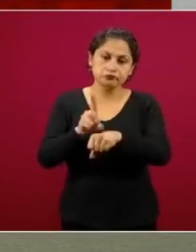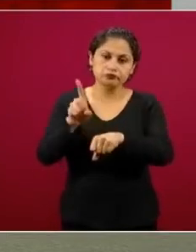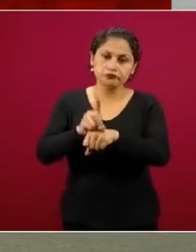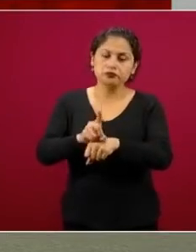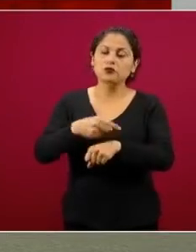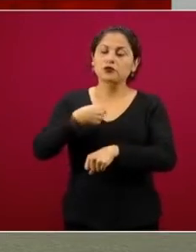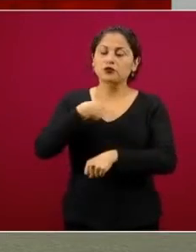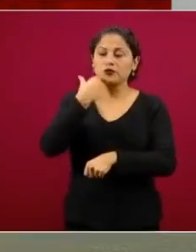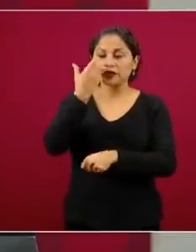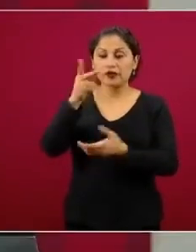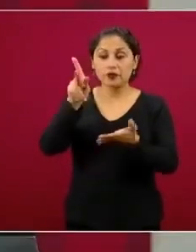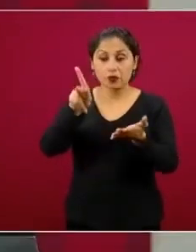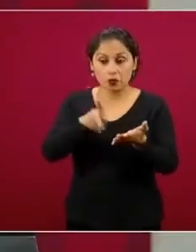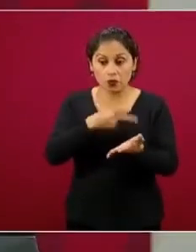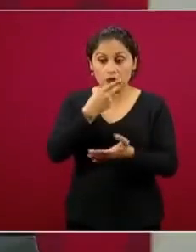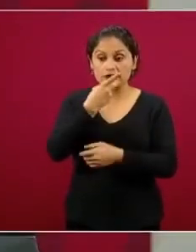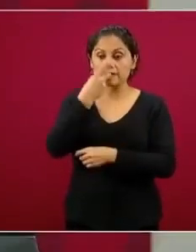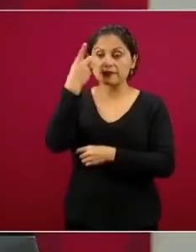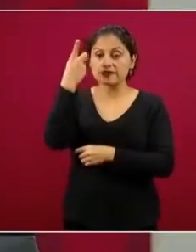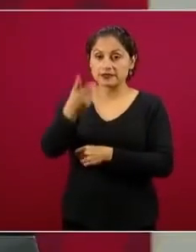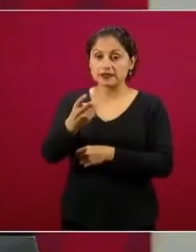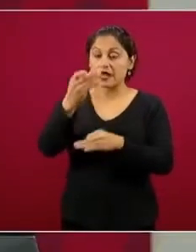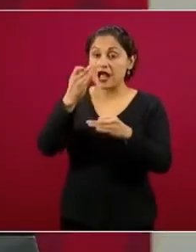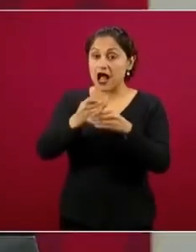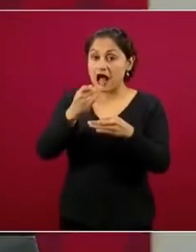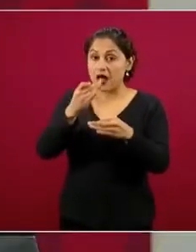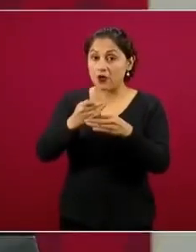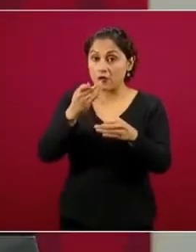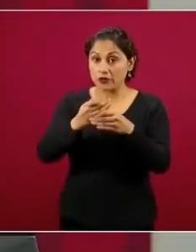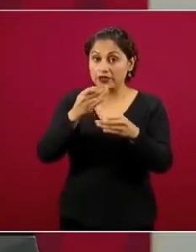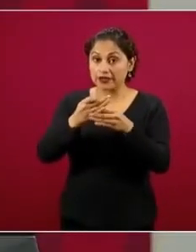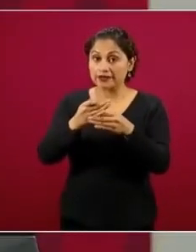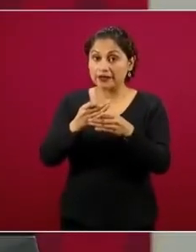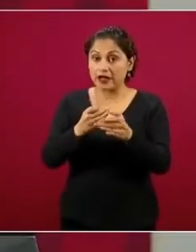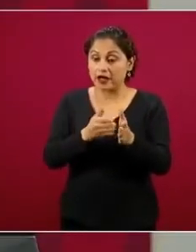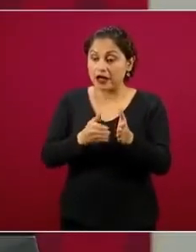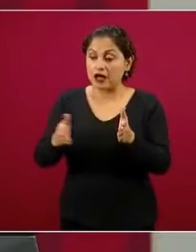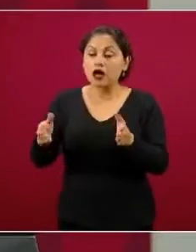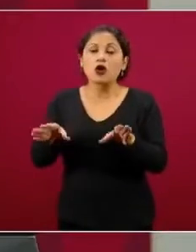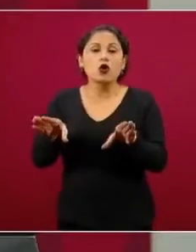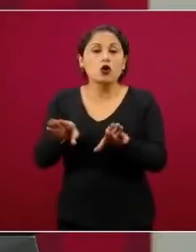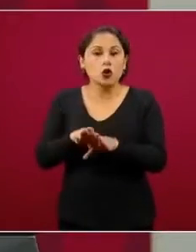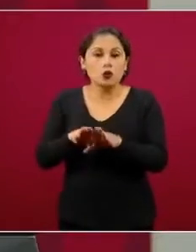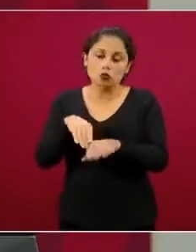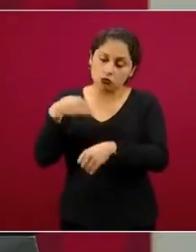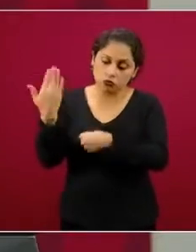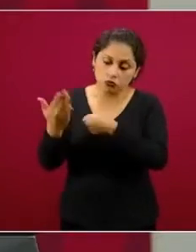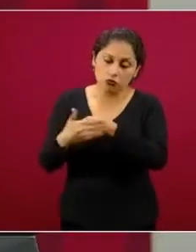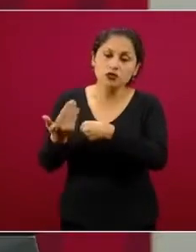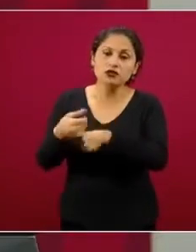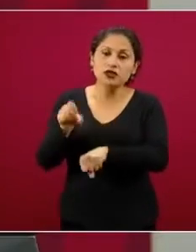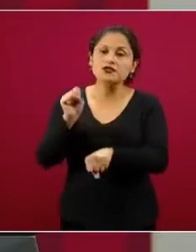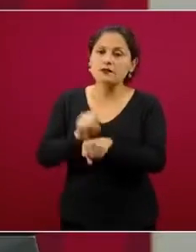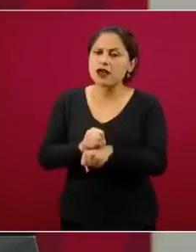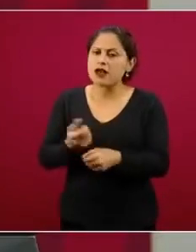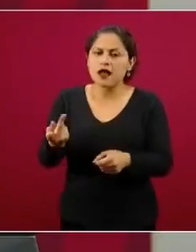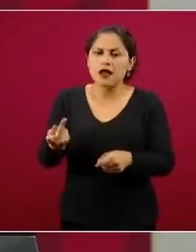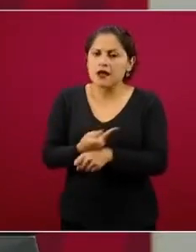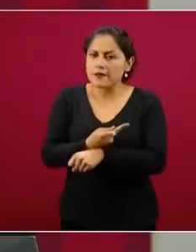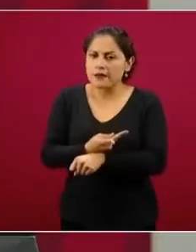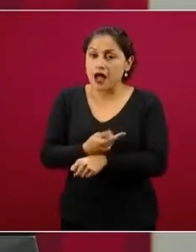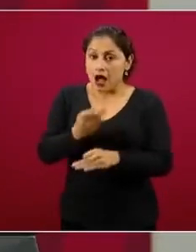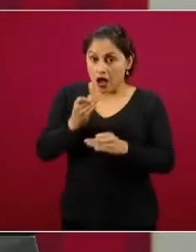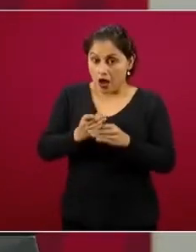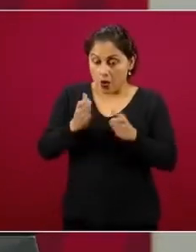tema de en qué estamos, qué se espera que ocurra en los próximos pocos días y semanas. Estamos en la fase 3